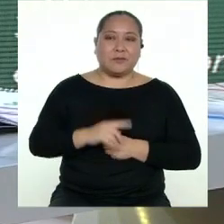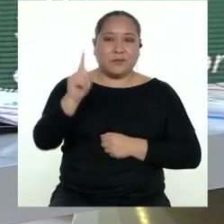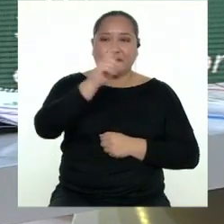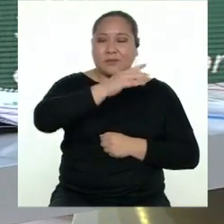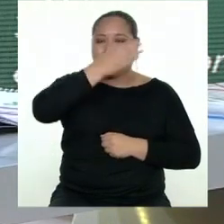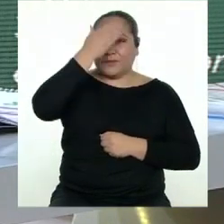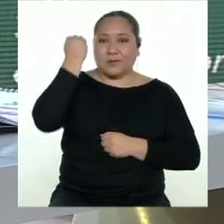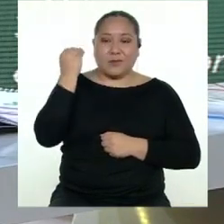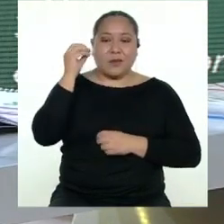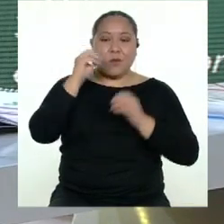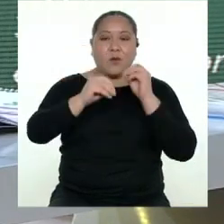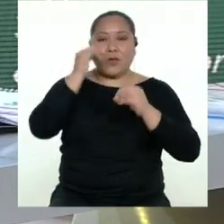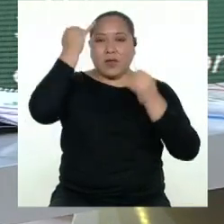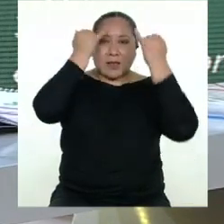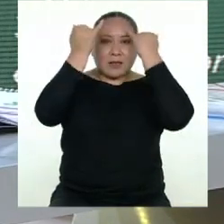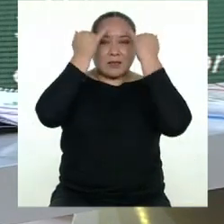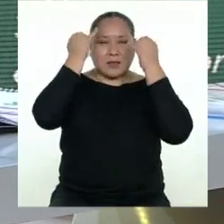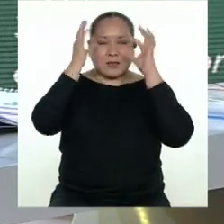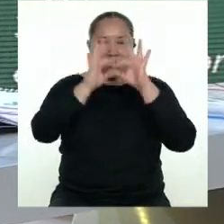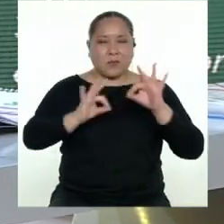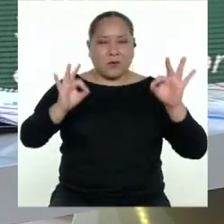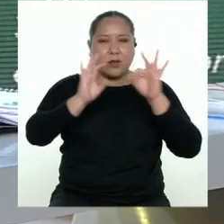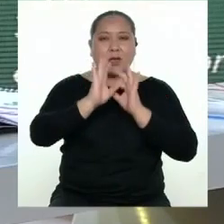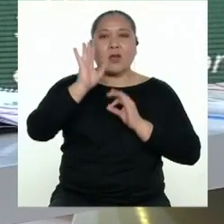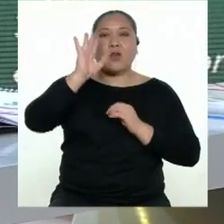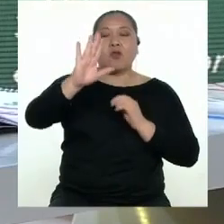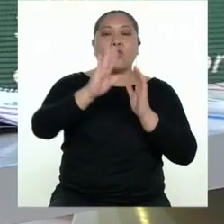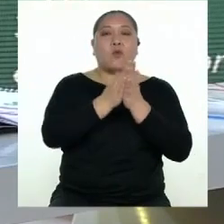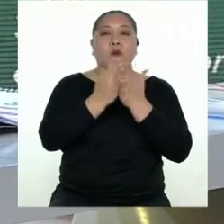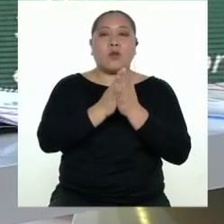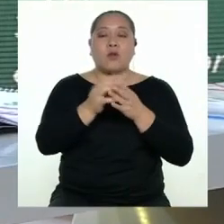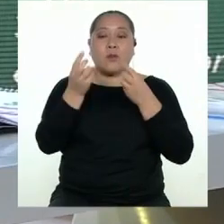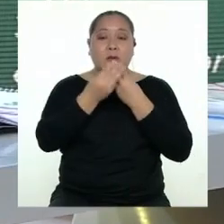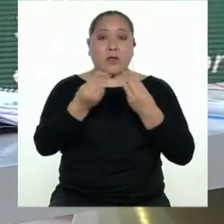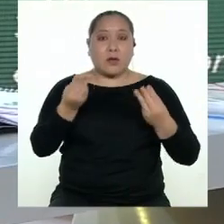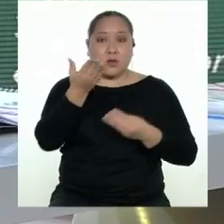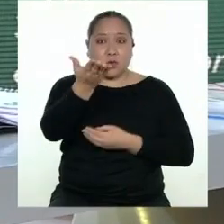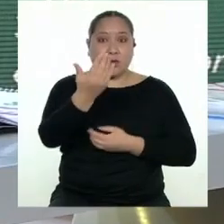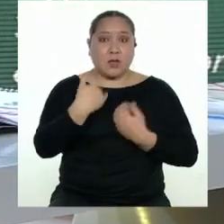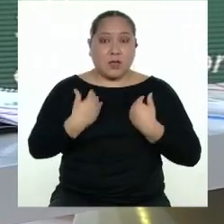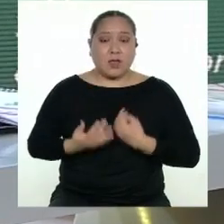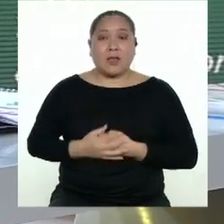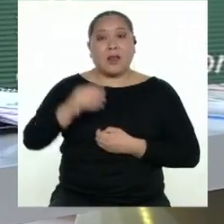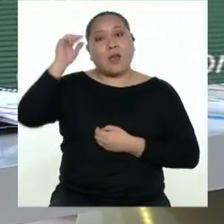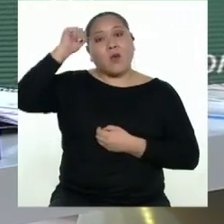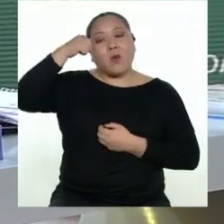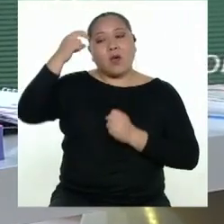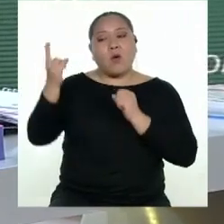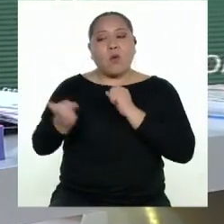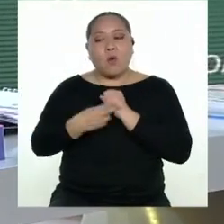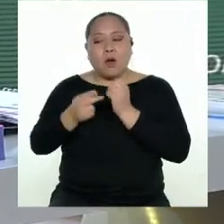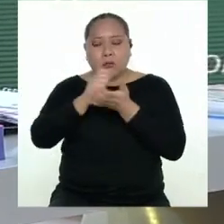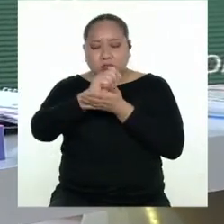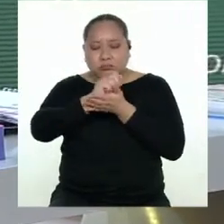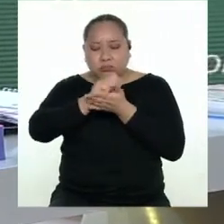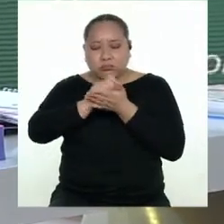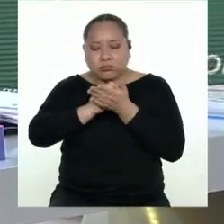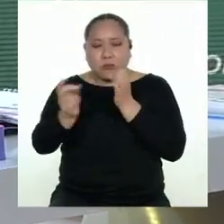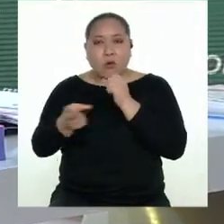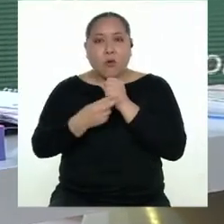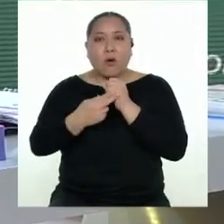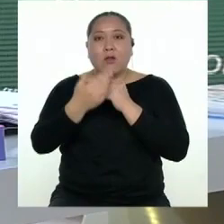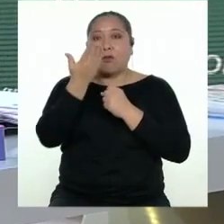olvides registrar las ideas claves en tu cuaderno o en el material con el que cuentes. Y recuerda guardar todas las evidencias de tu